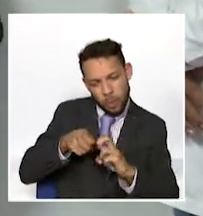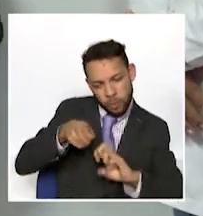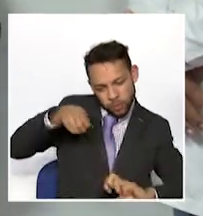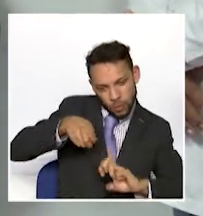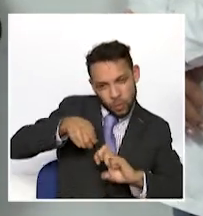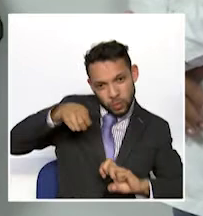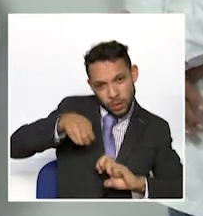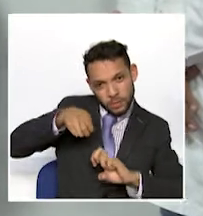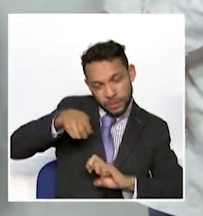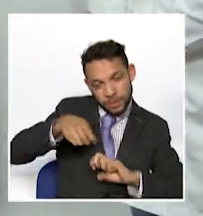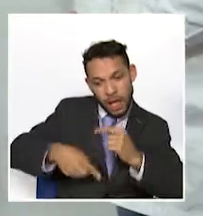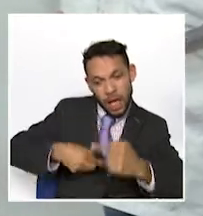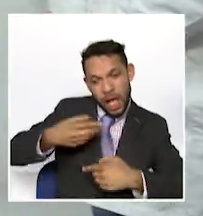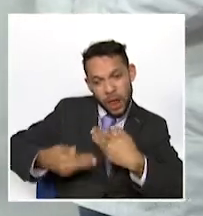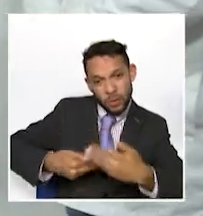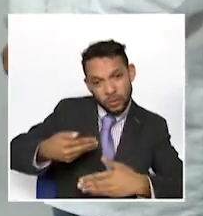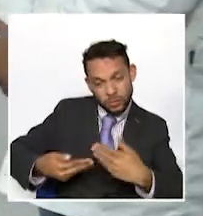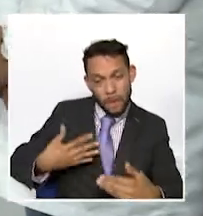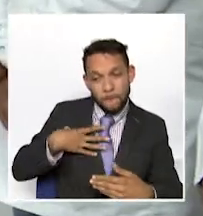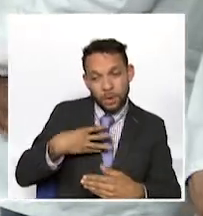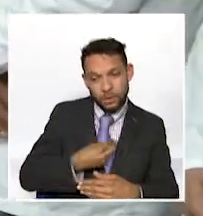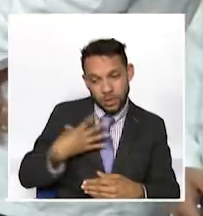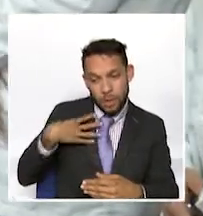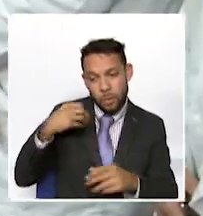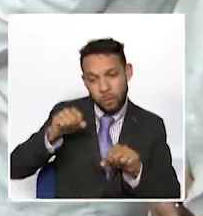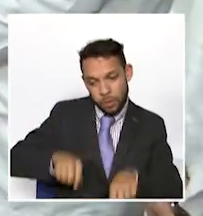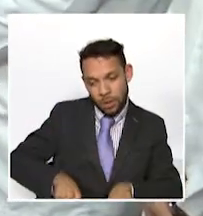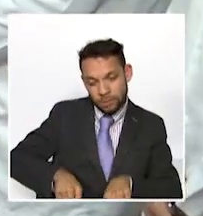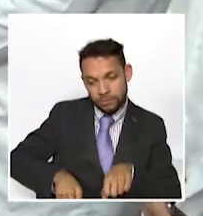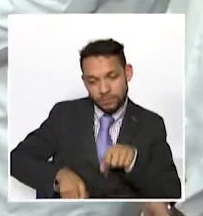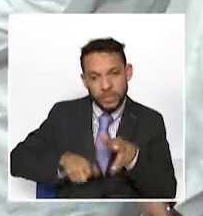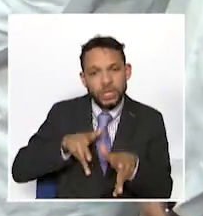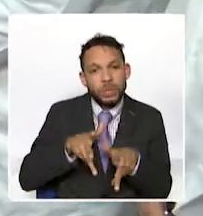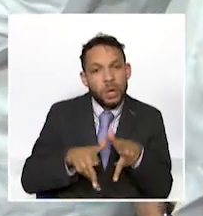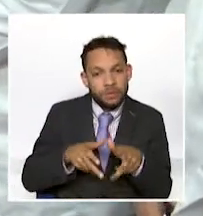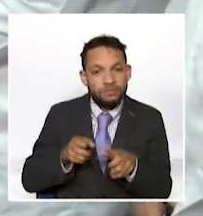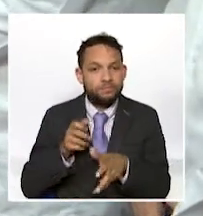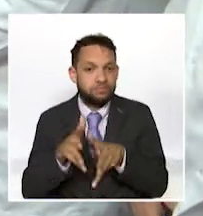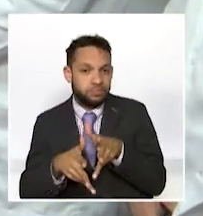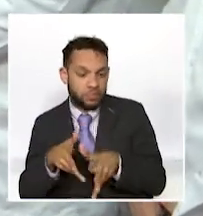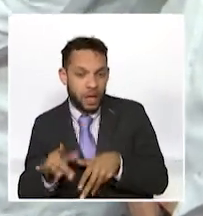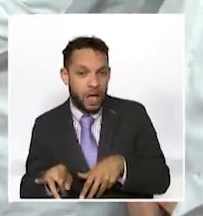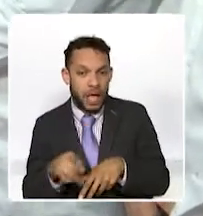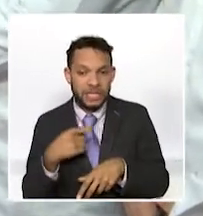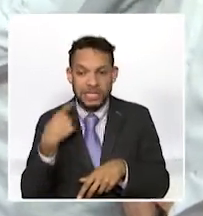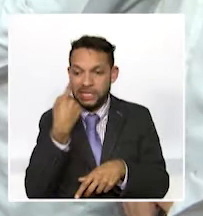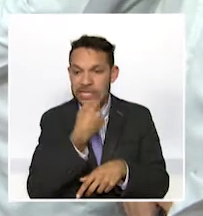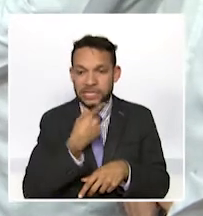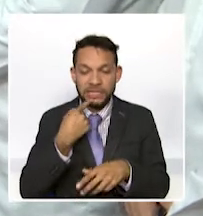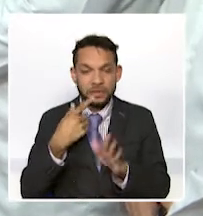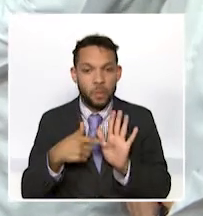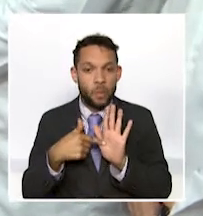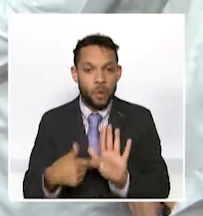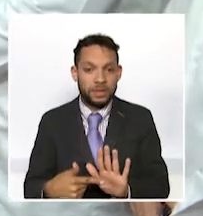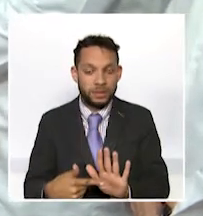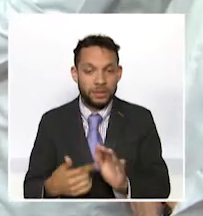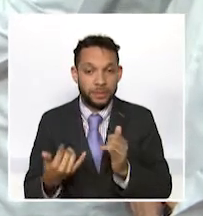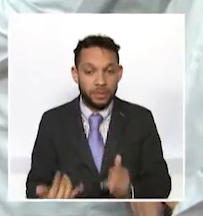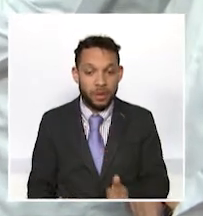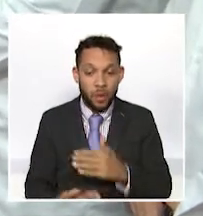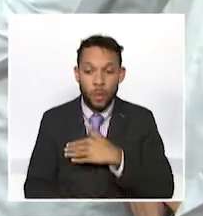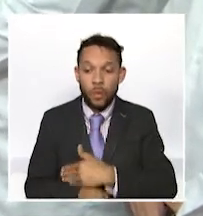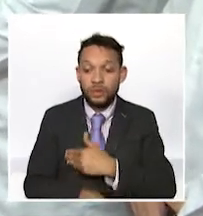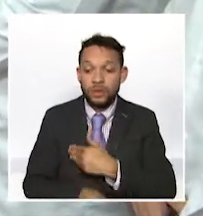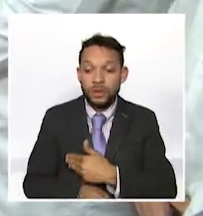utilizamos, que en algún proceso de nuestra evolución lo utilizamos para gruñir o mostrar los dientes, ¿sí? Esos músculos aún están